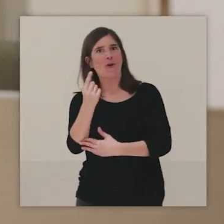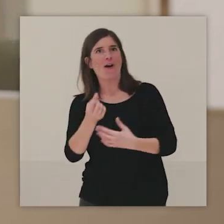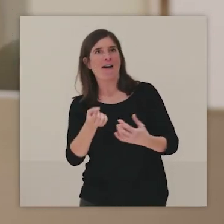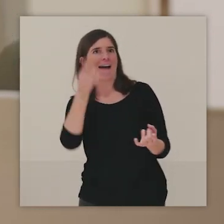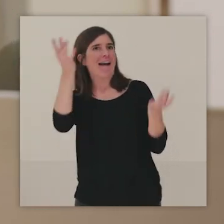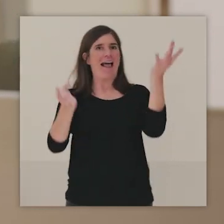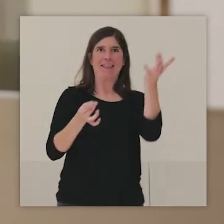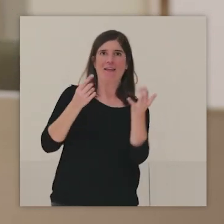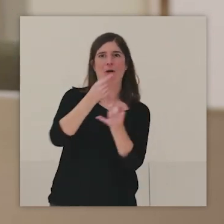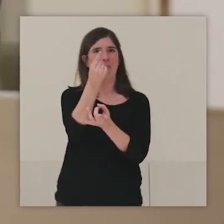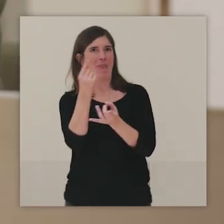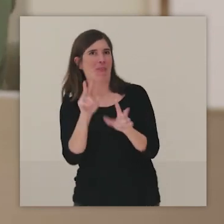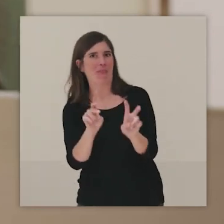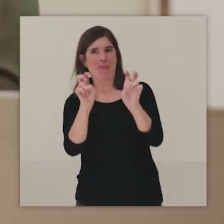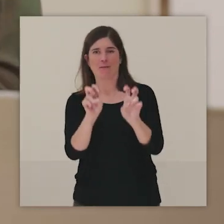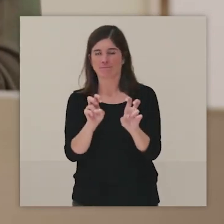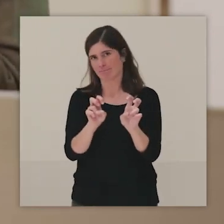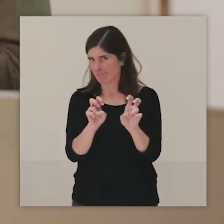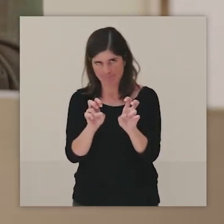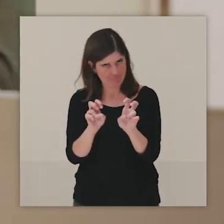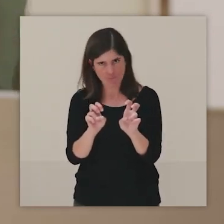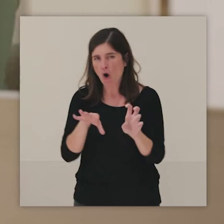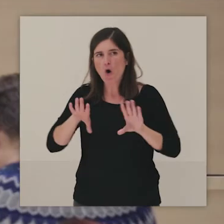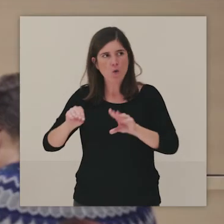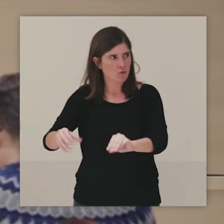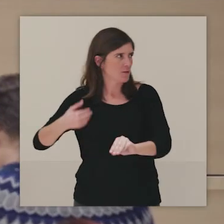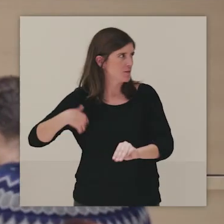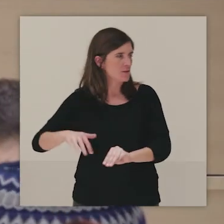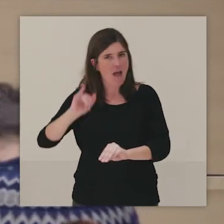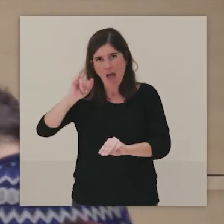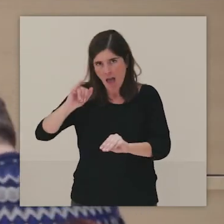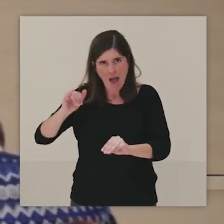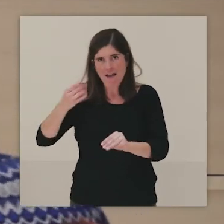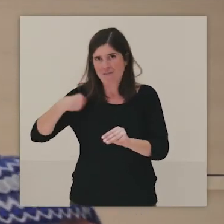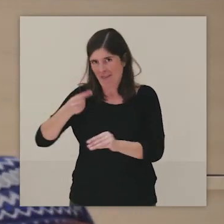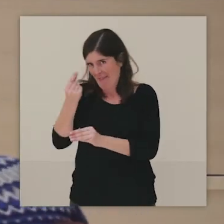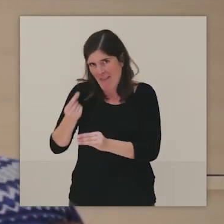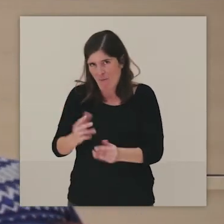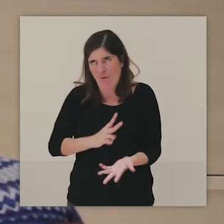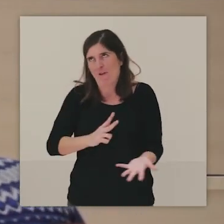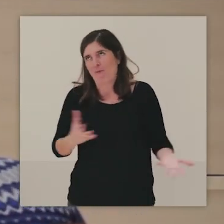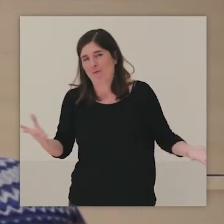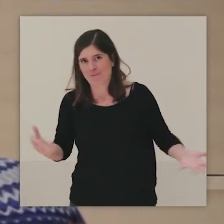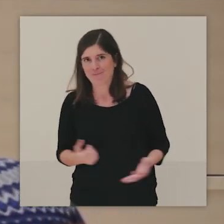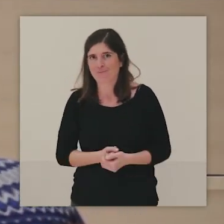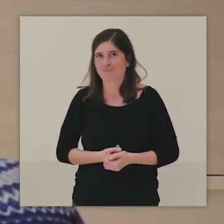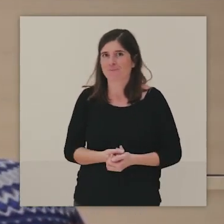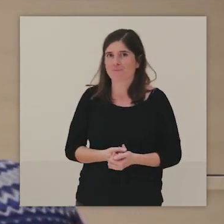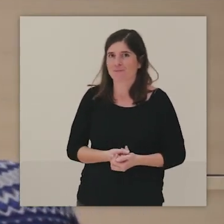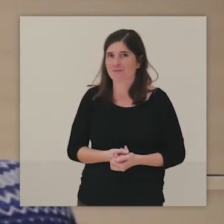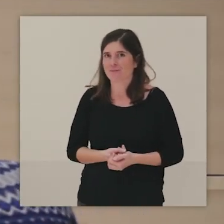muy creativos y esas cosas, pero yo creo que todo puede ser más sencillo incluso para esas circunstancias. Entonces, hay varias